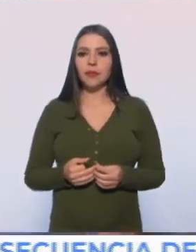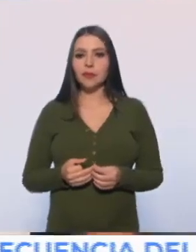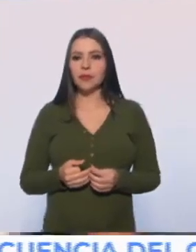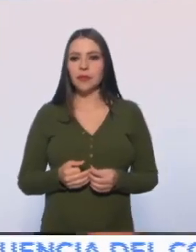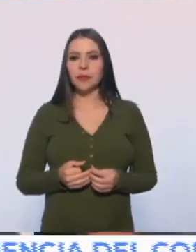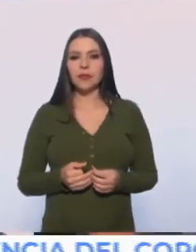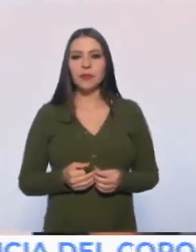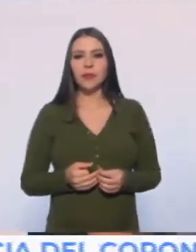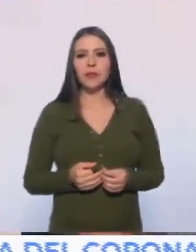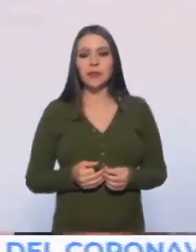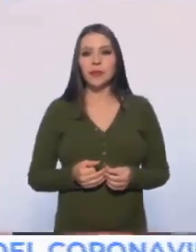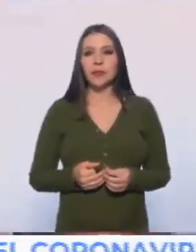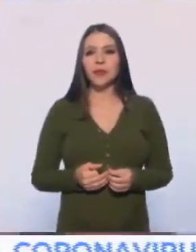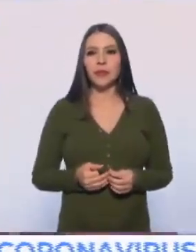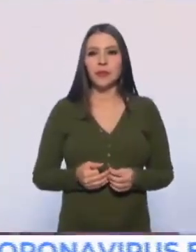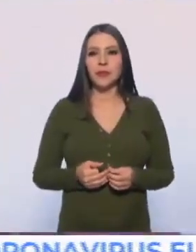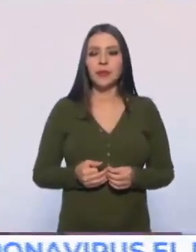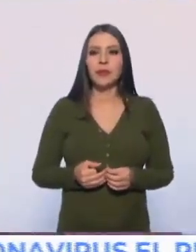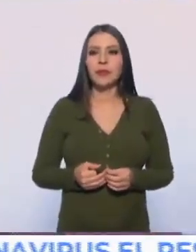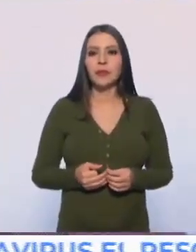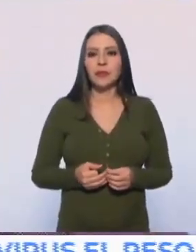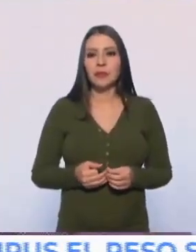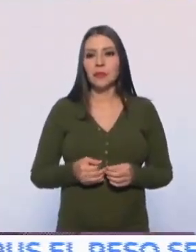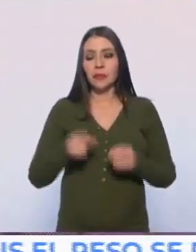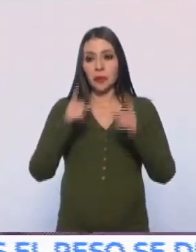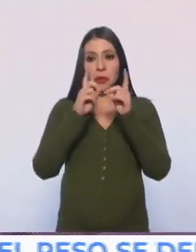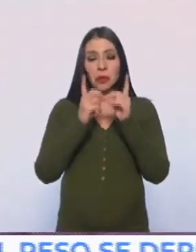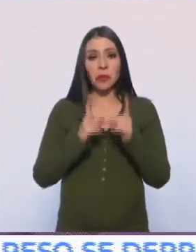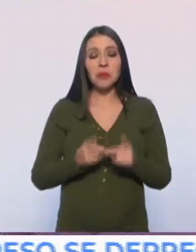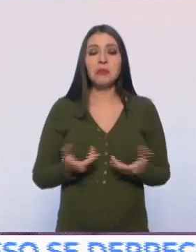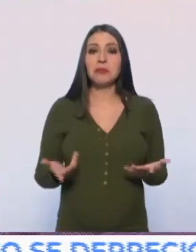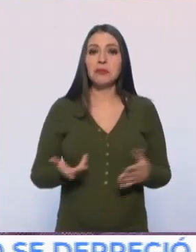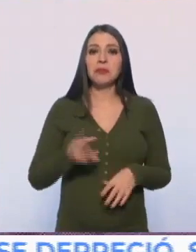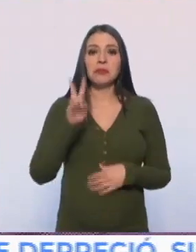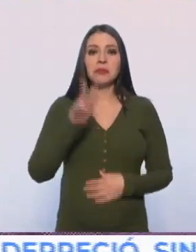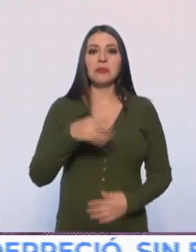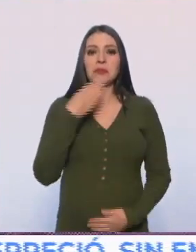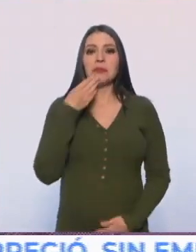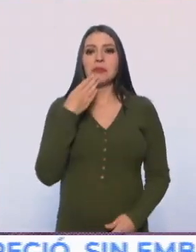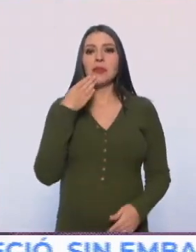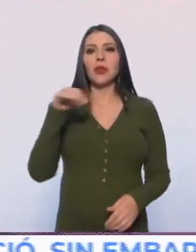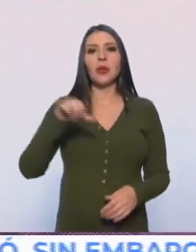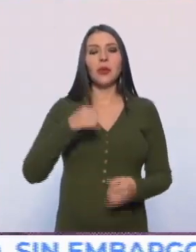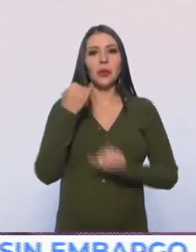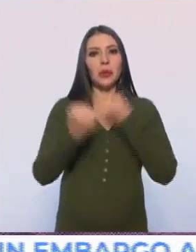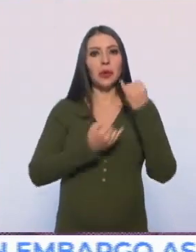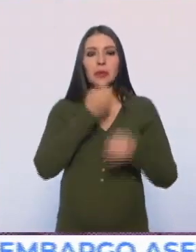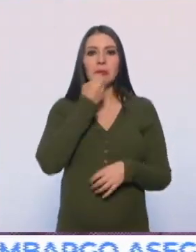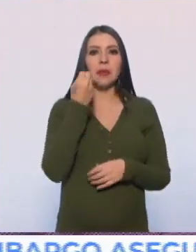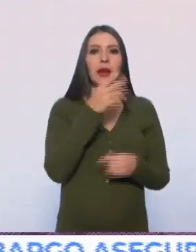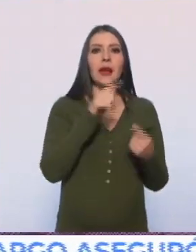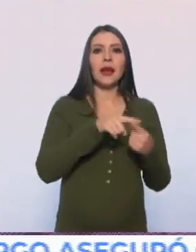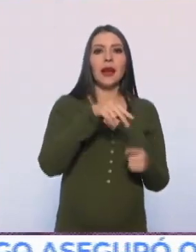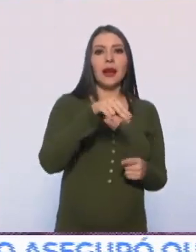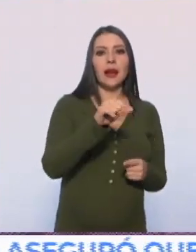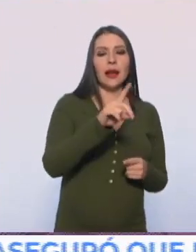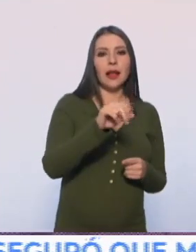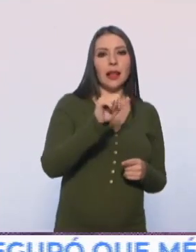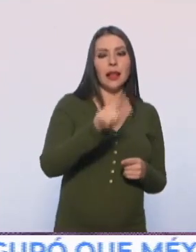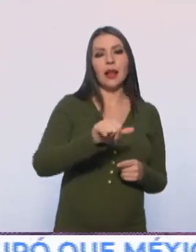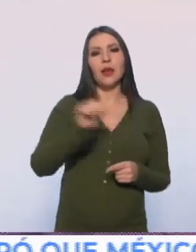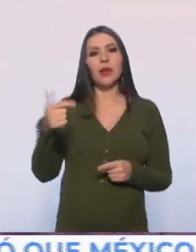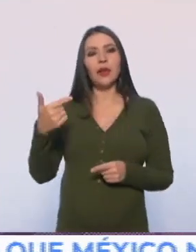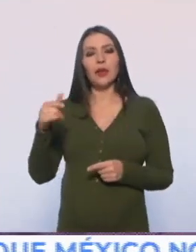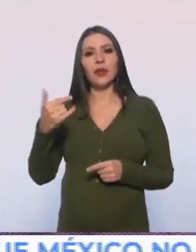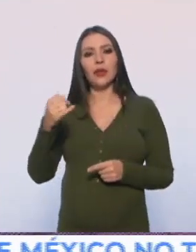Y el torneo, la verdad que se ha quedado un muy buen cuadro, con un gran partido entre Rafa Nadal y Grigor Dimitrov, y luego pues John